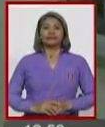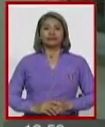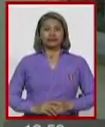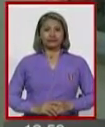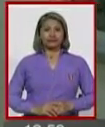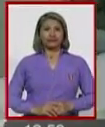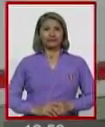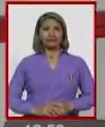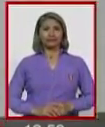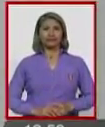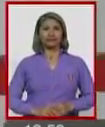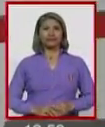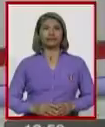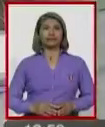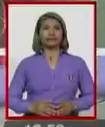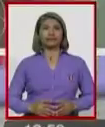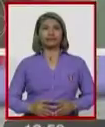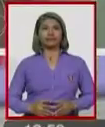Oriente.